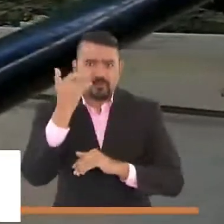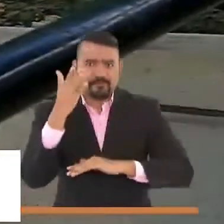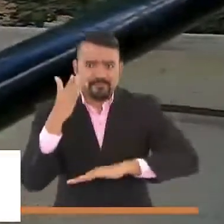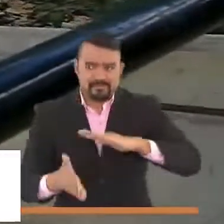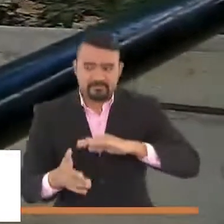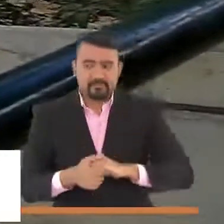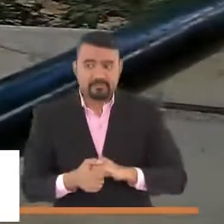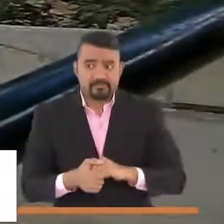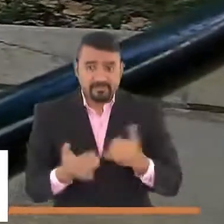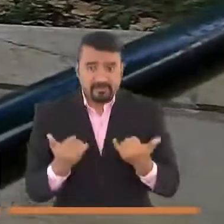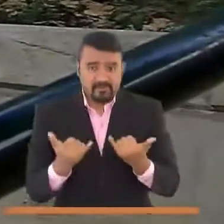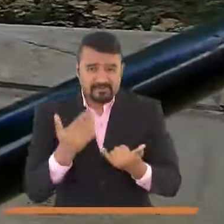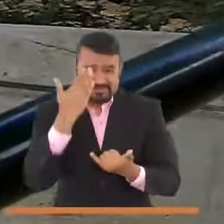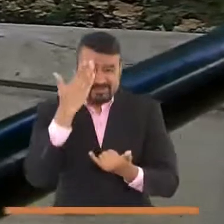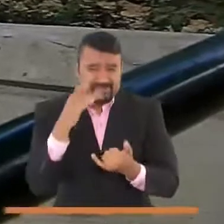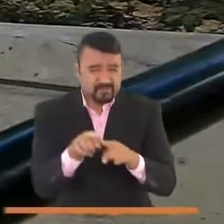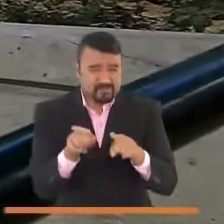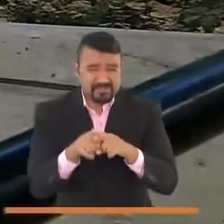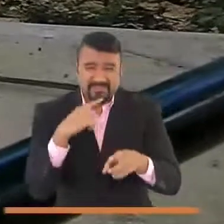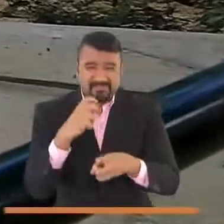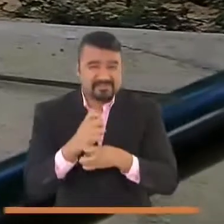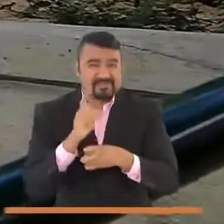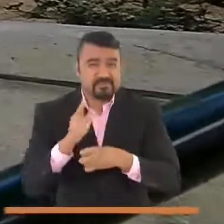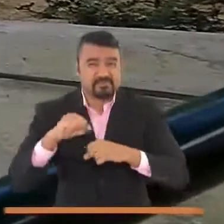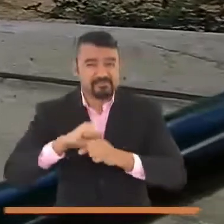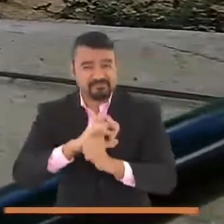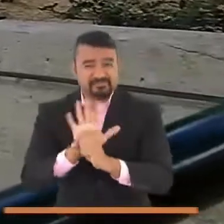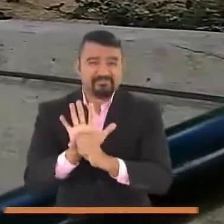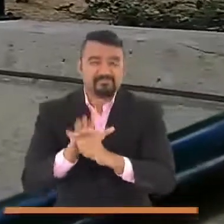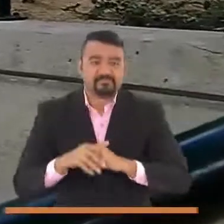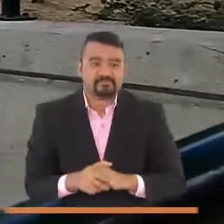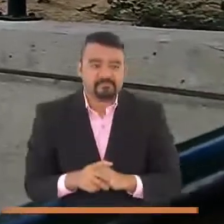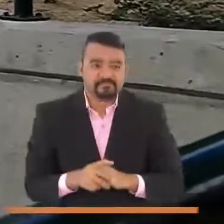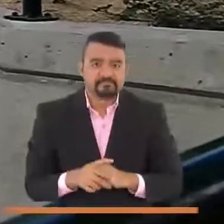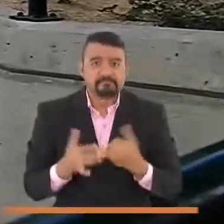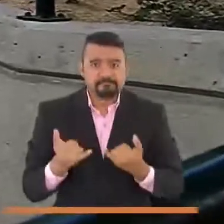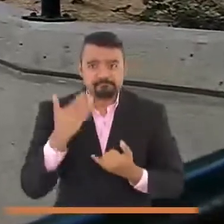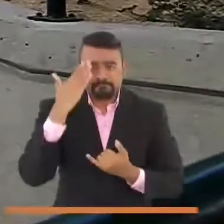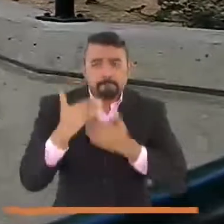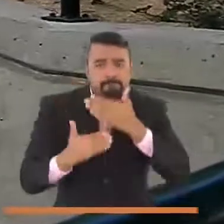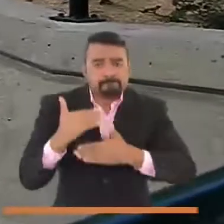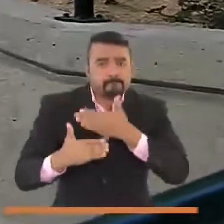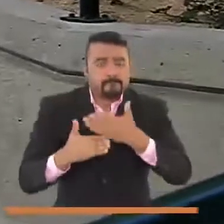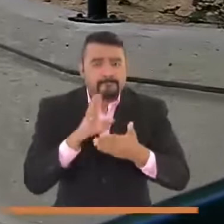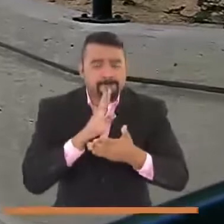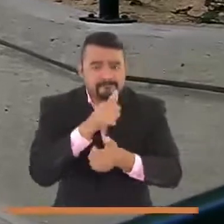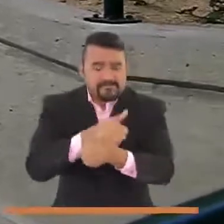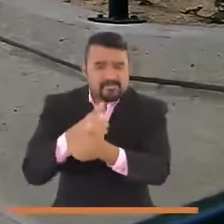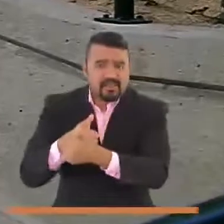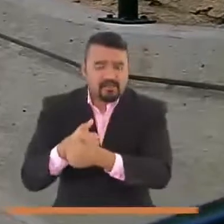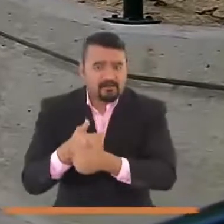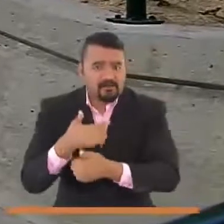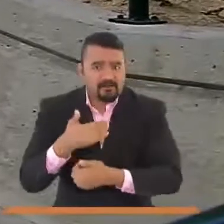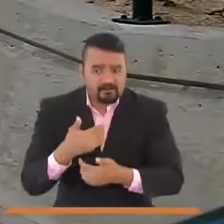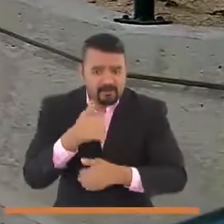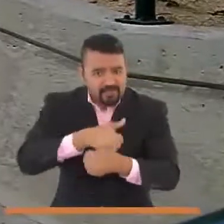tienen inconvenientes hoy con este virus. Pero Envigado ha dado una muestra clara de que esto no nos va a detener, que sigue el desarrollo,